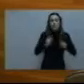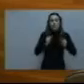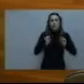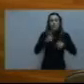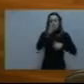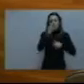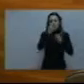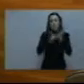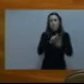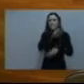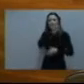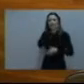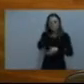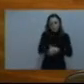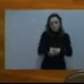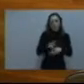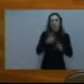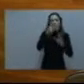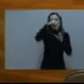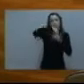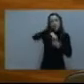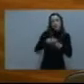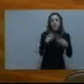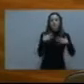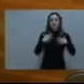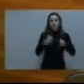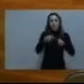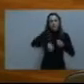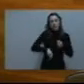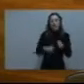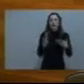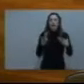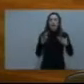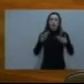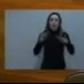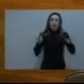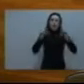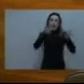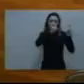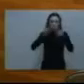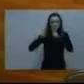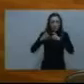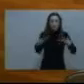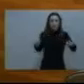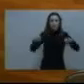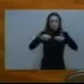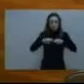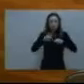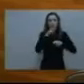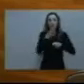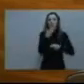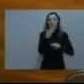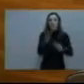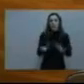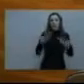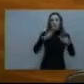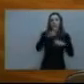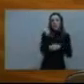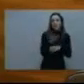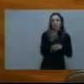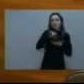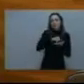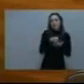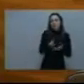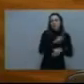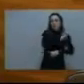incorpora contenidos de salud y coeducación a través de propuestas didácticas en materias como ciencias de la naturaleza, educación física, inglés,